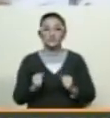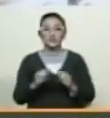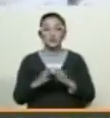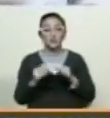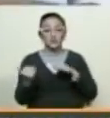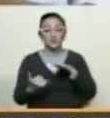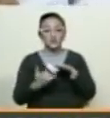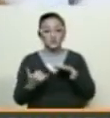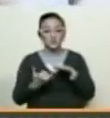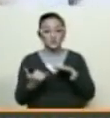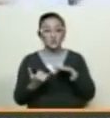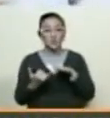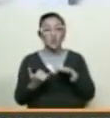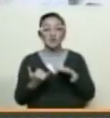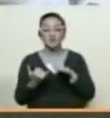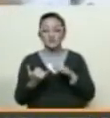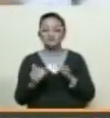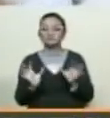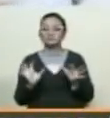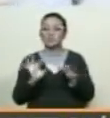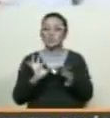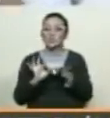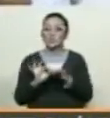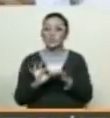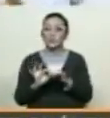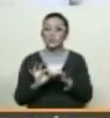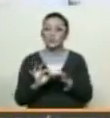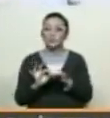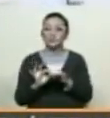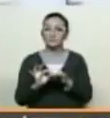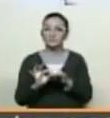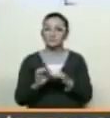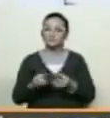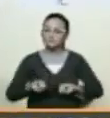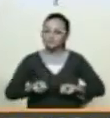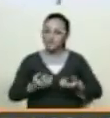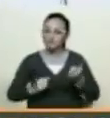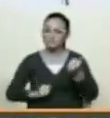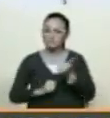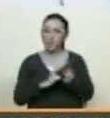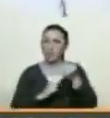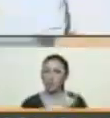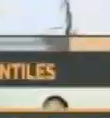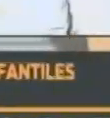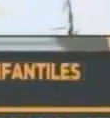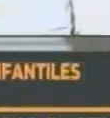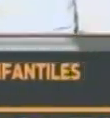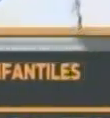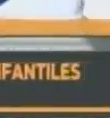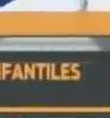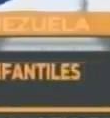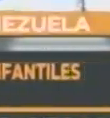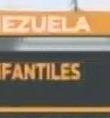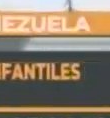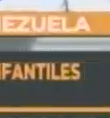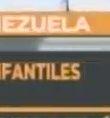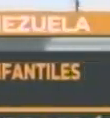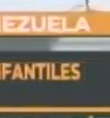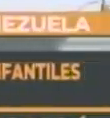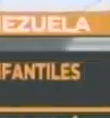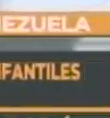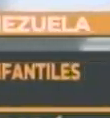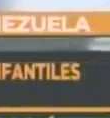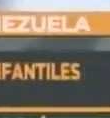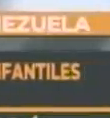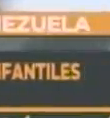las instituciones del Estado están alineadas para darle más empuje y más fuerza a estas actividades. Muchas gracias, Joana.